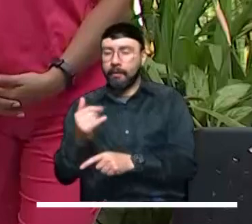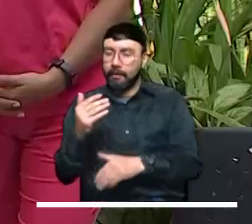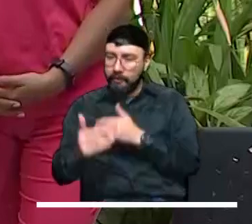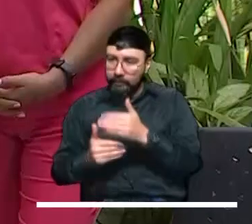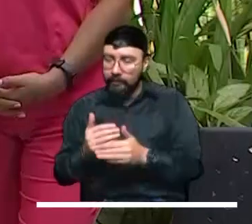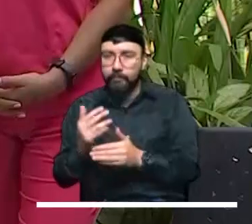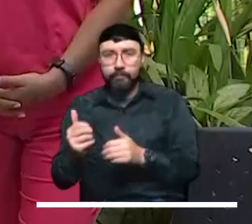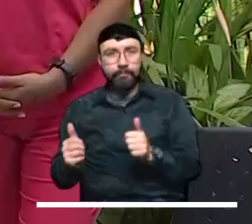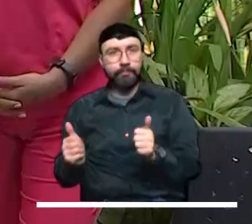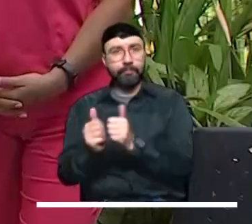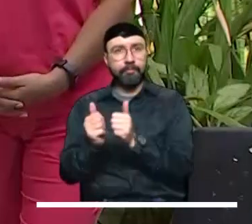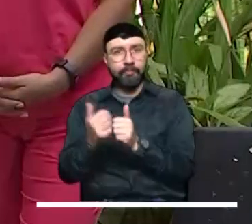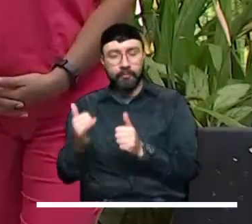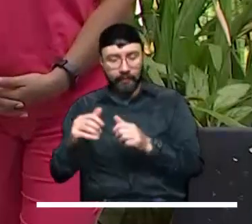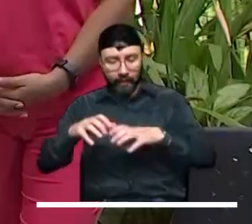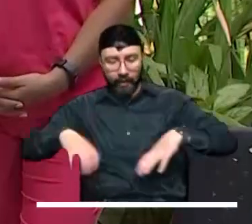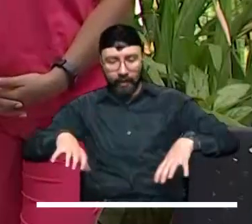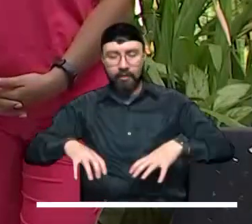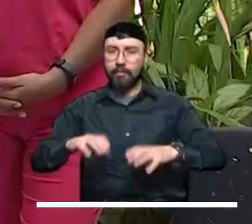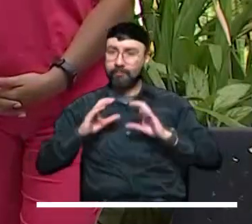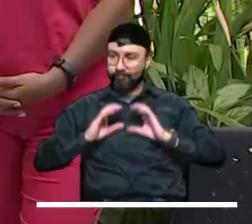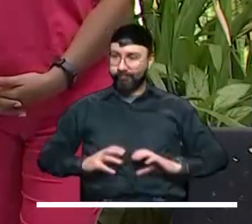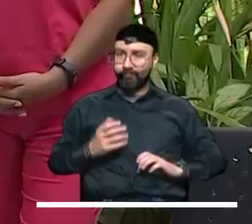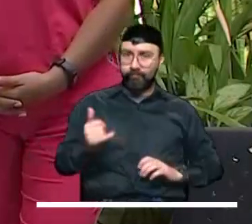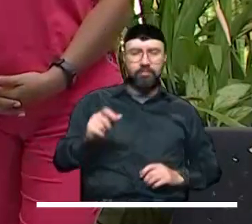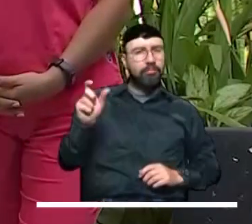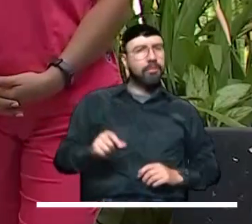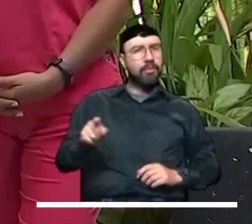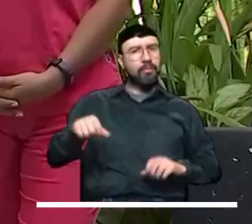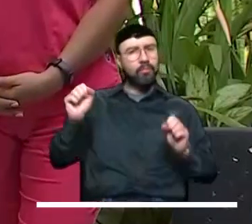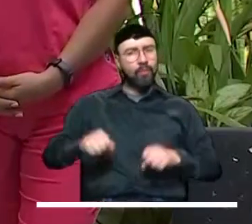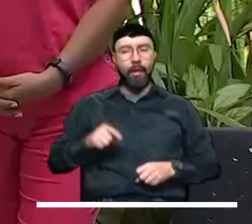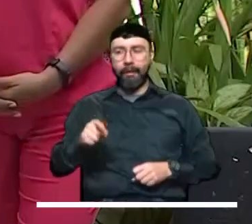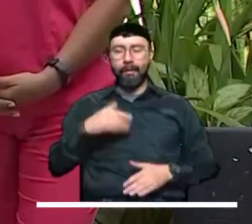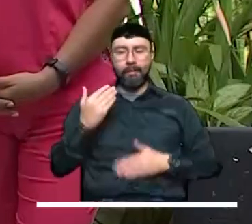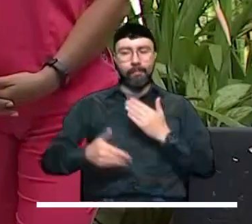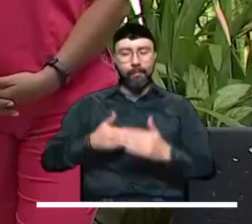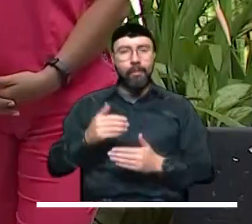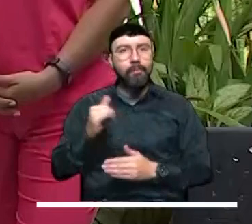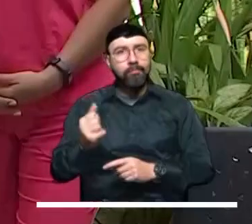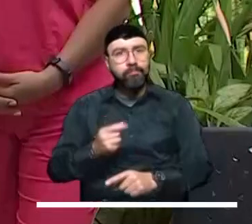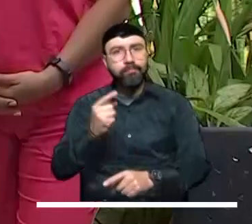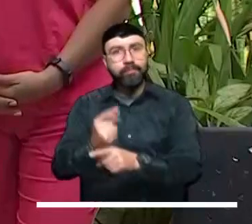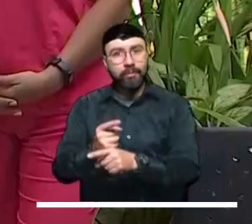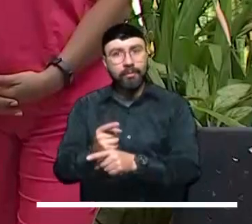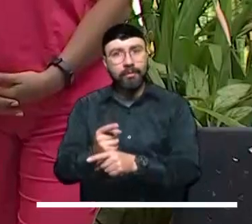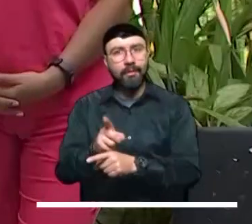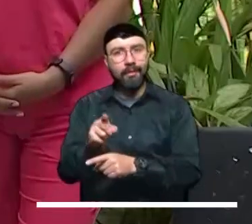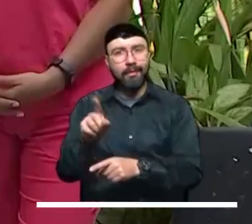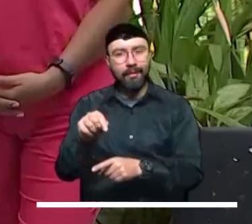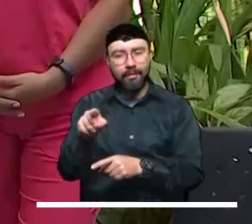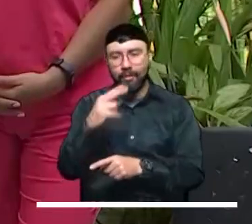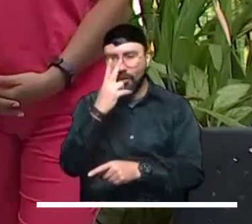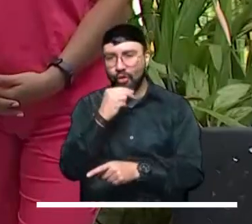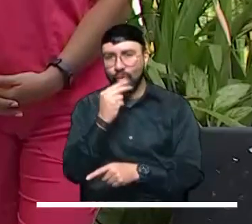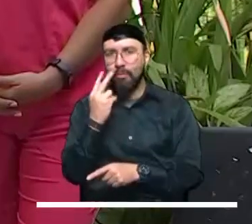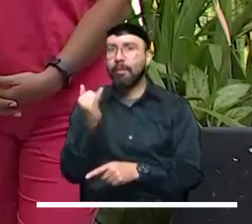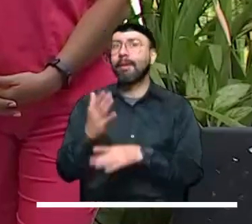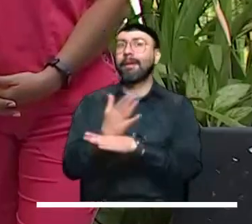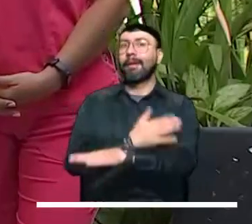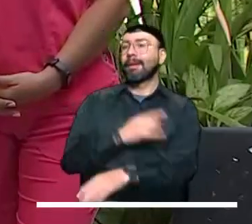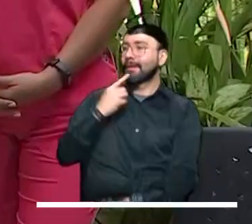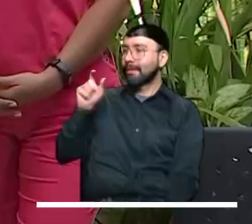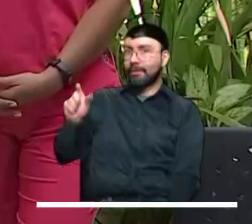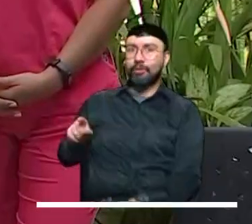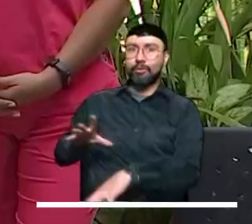del acompañamiento de la actividad física para que la persona pueda tener realmente un proceso de compromiso, como decía la doctora